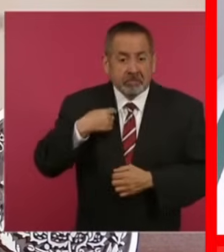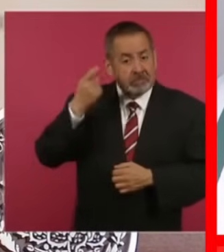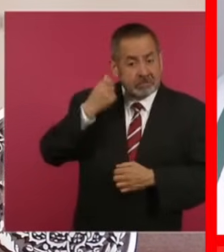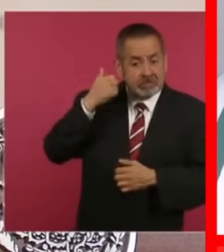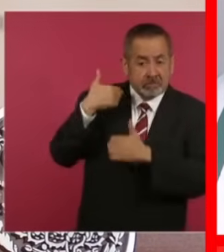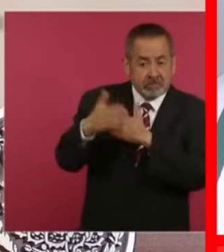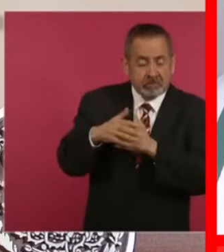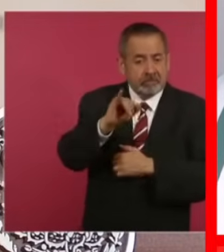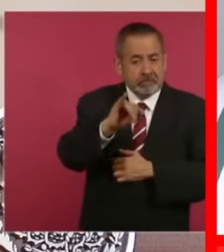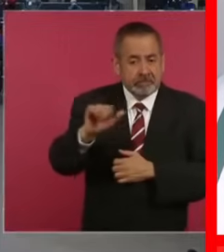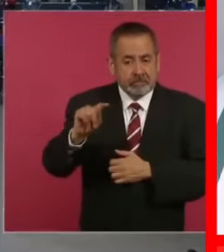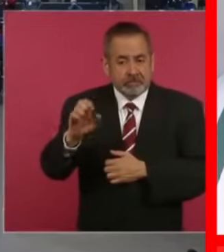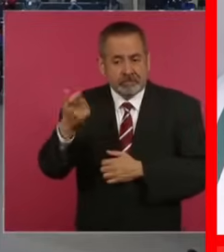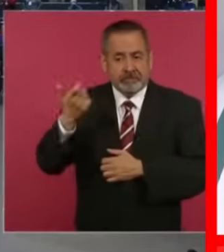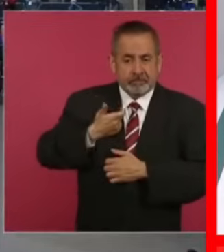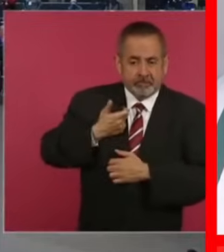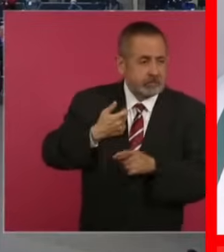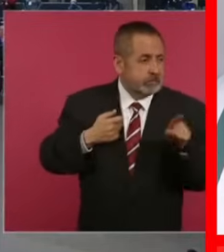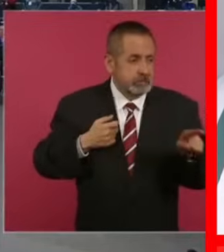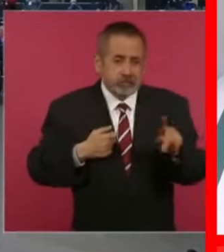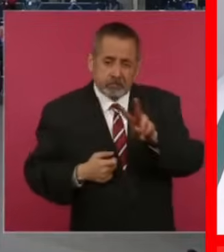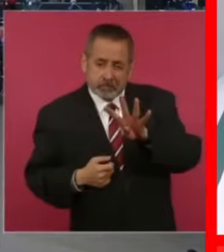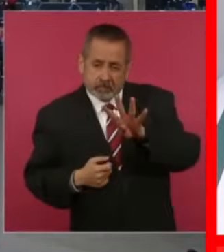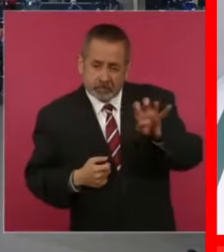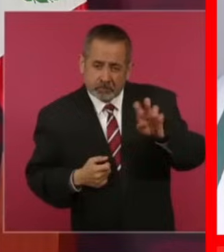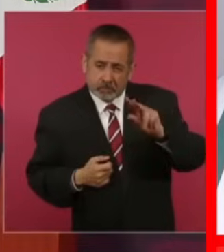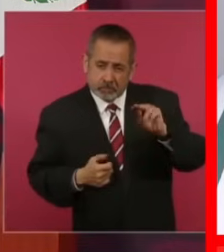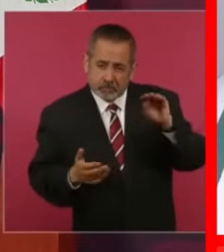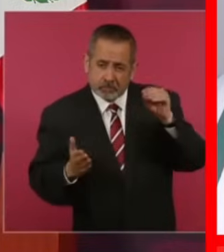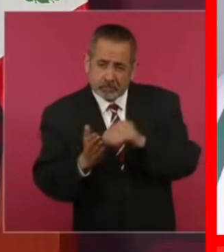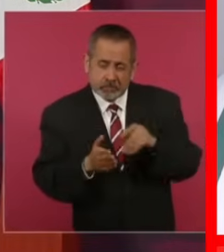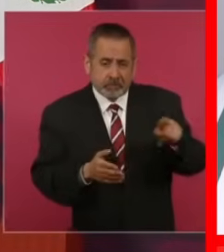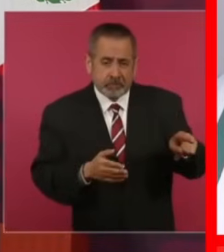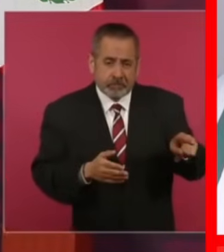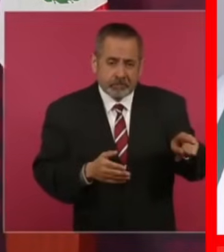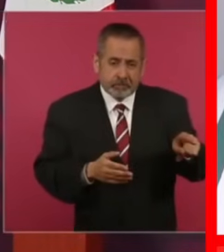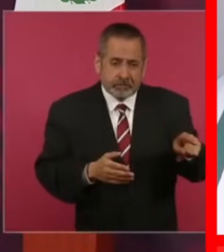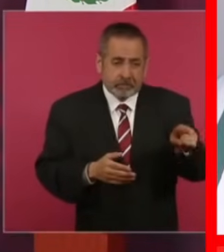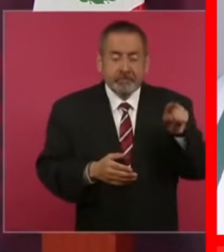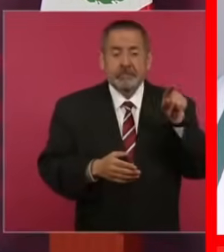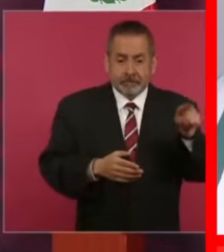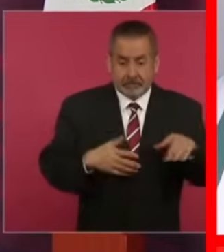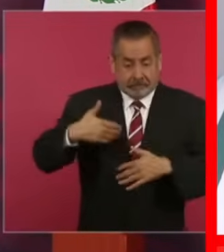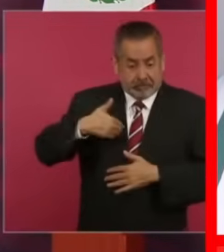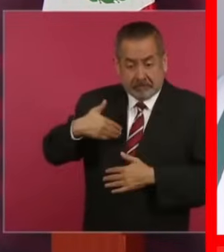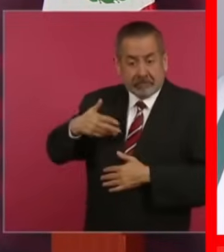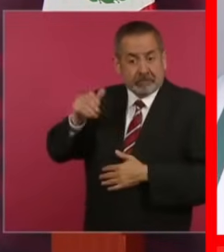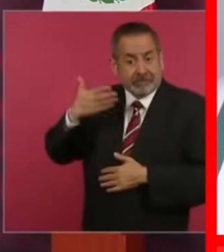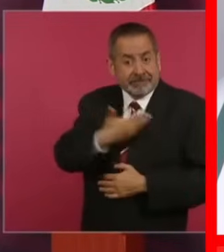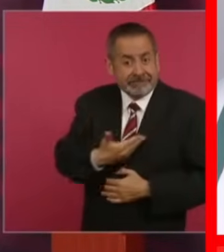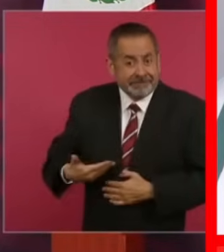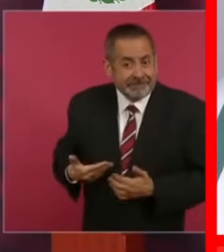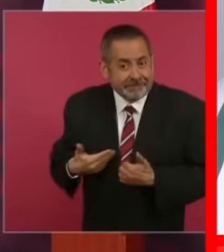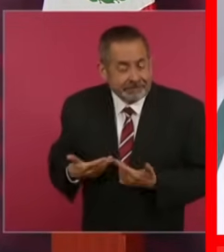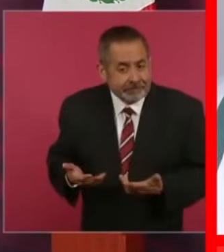este para 480,000 estoy hablando del presidente